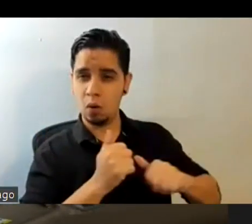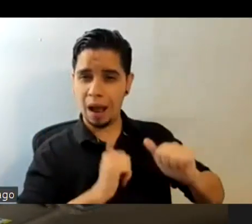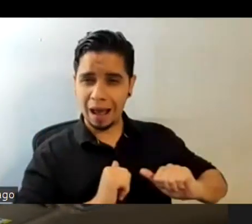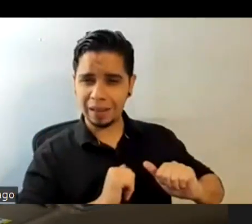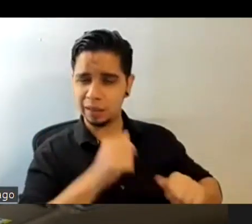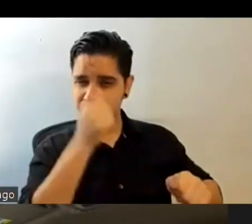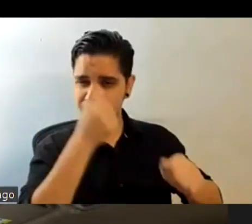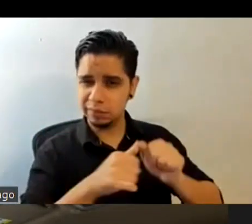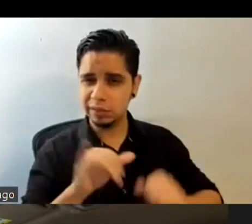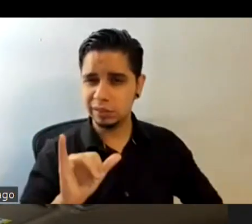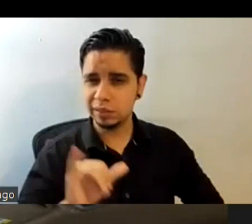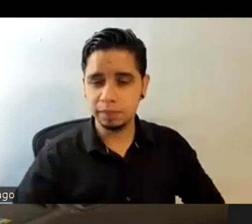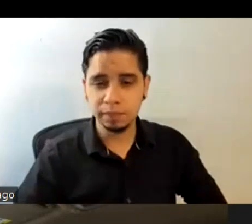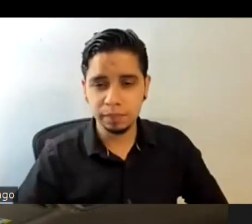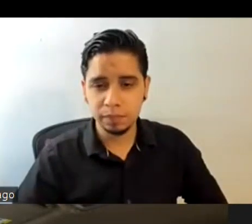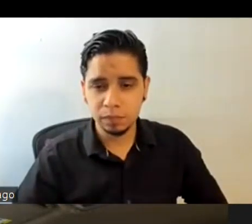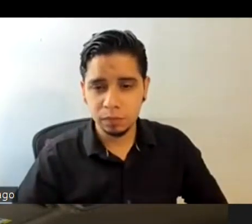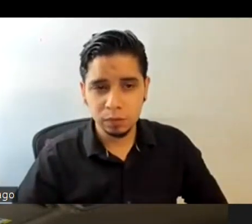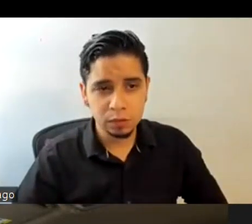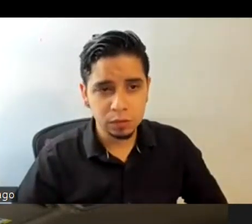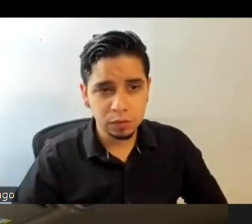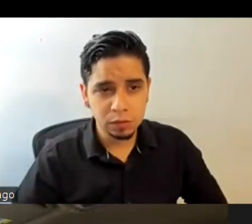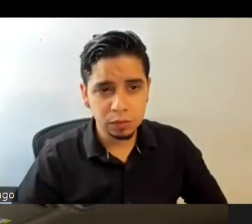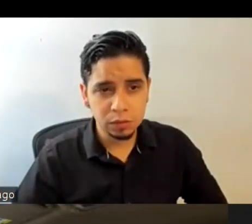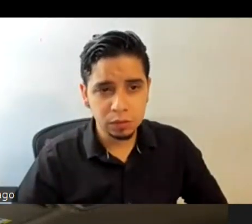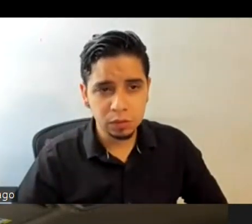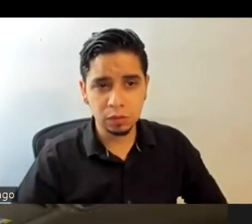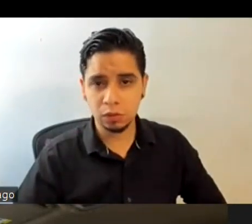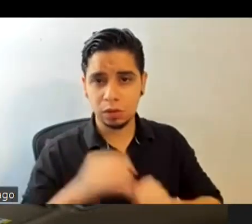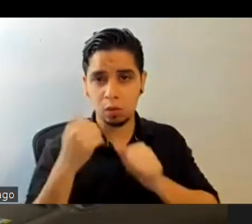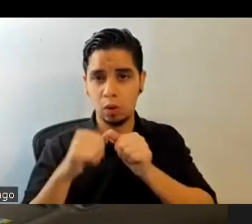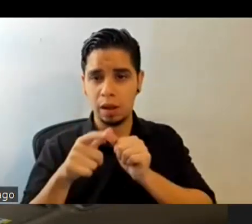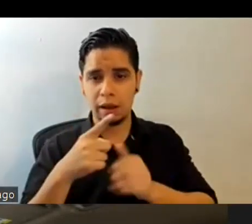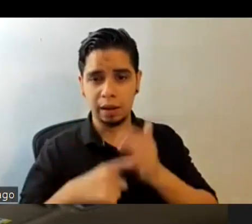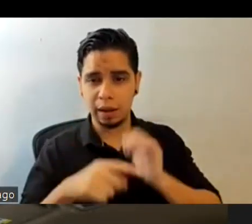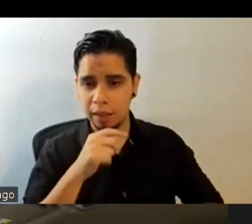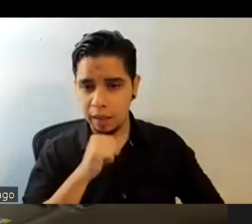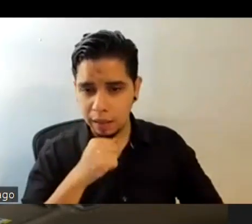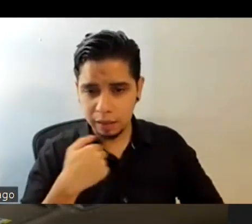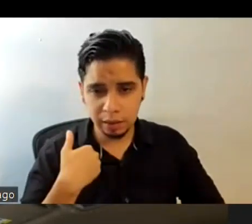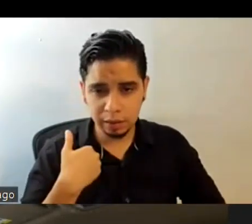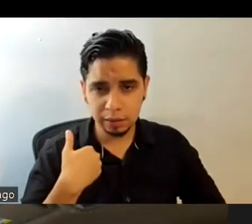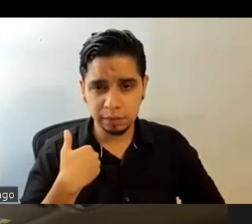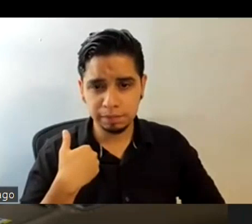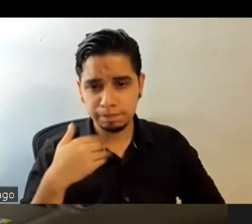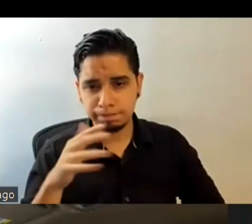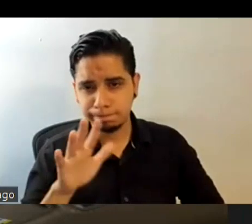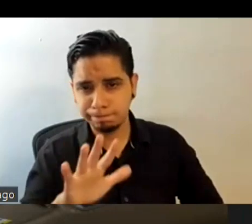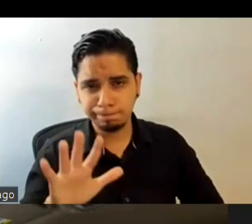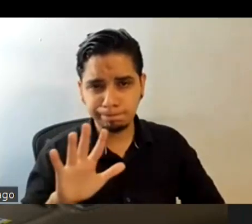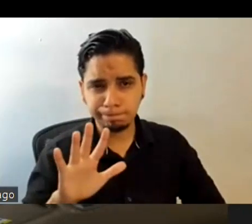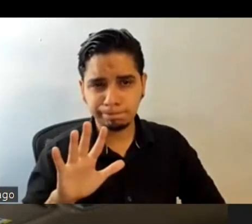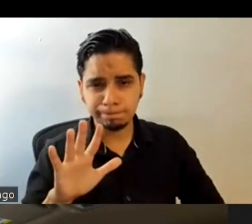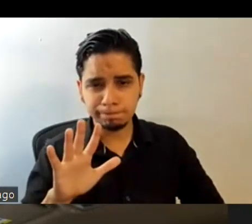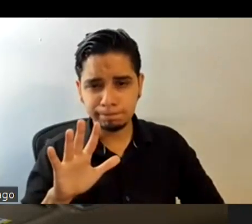después me regalaron como unos proyectos. Ajá. No te acuerdas más o menos la edad. Por ejemplo, ¿no te acuerdas la edad de la